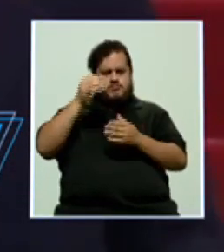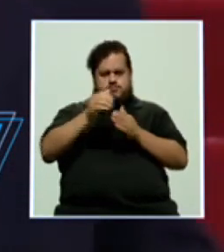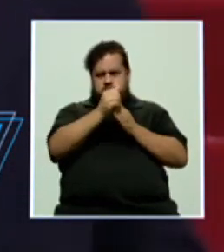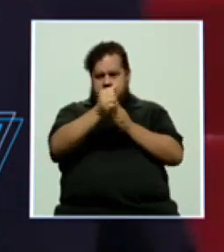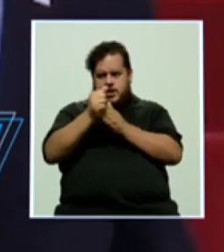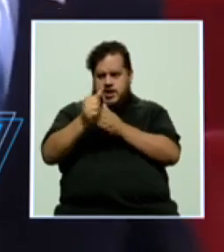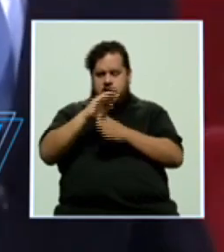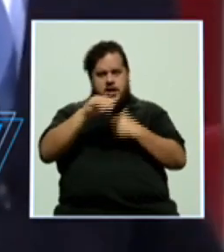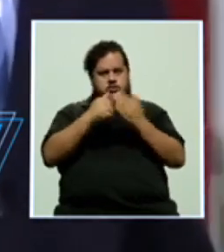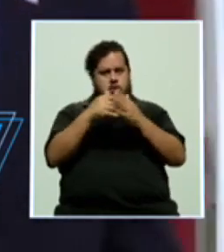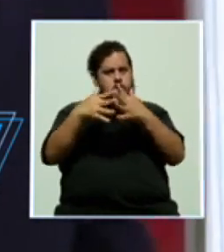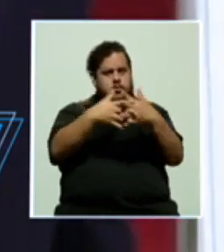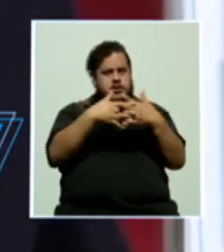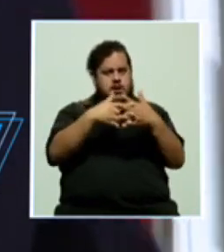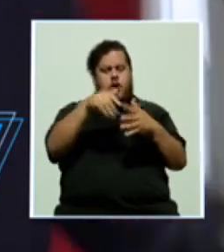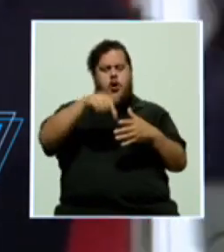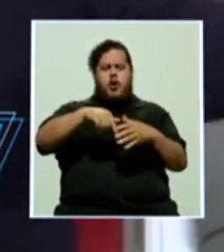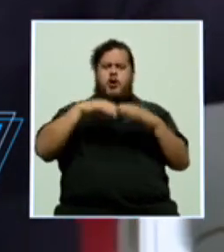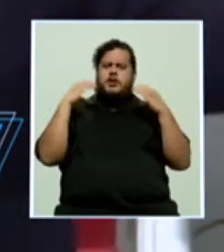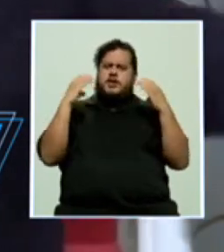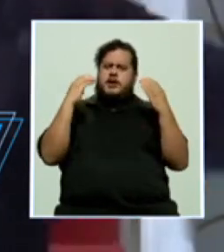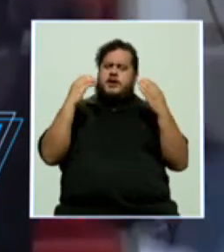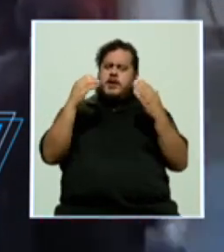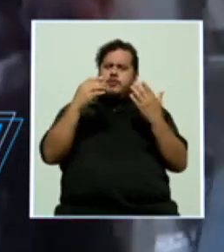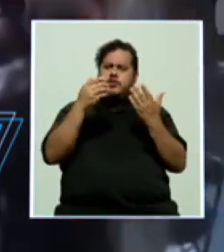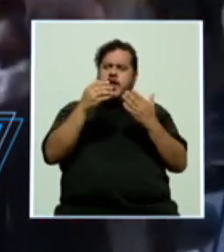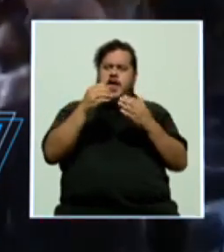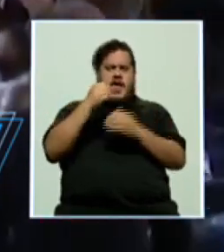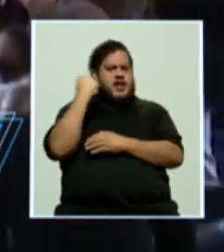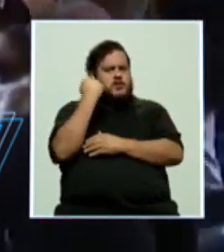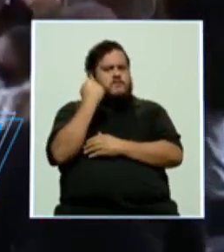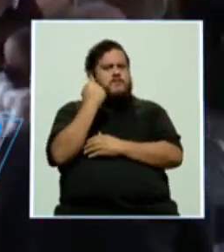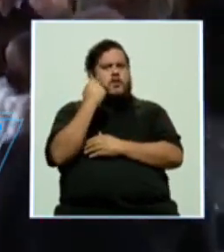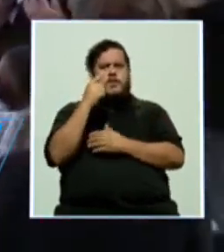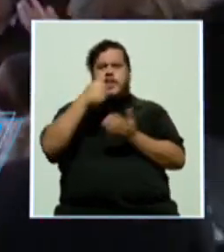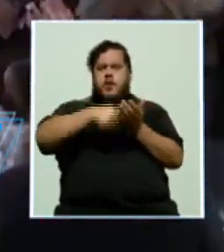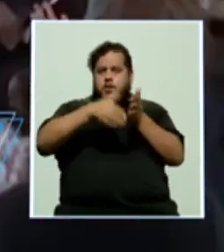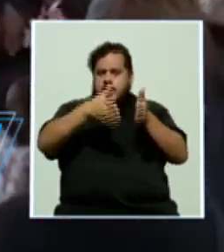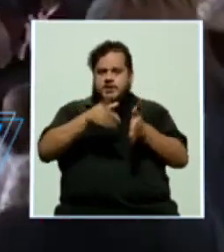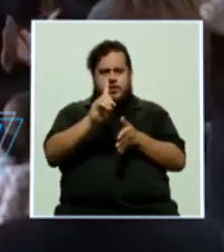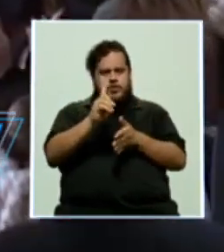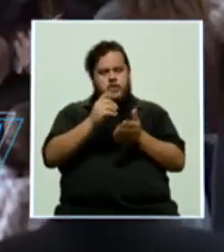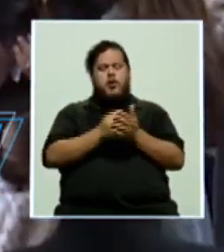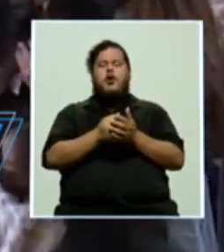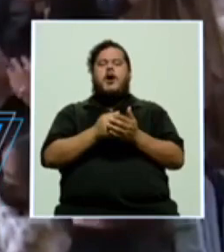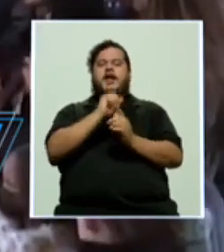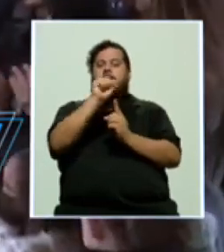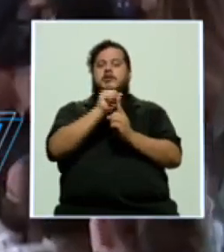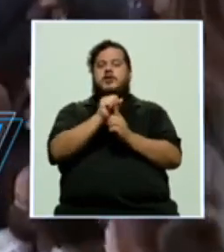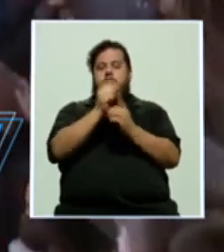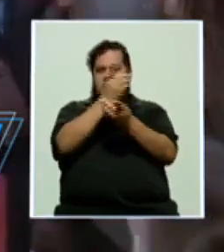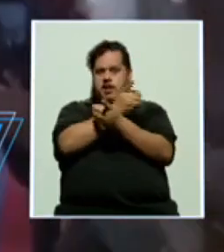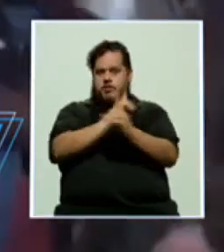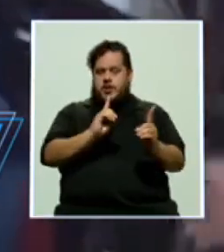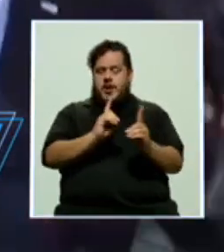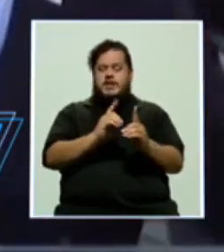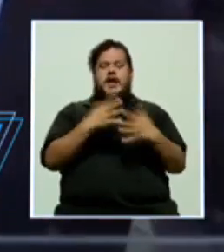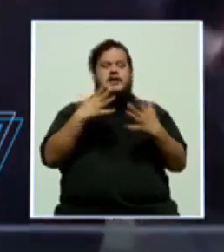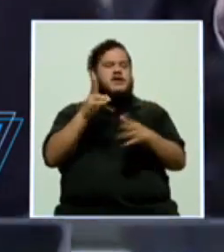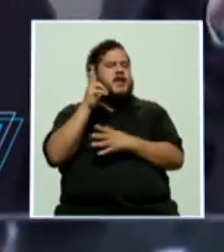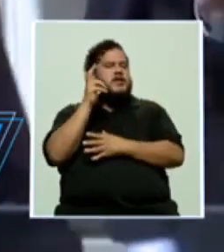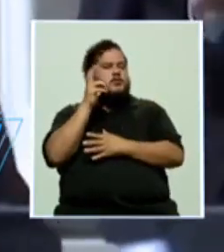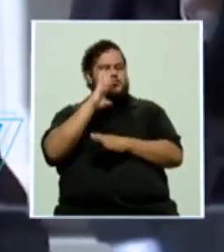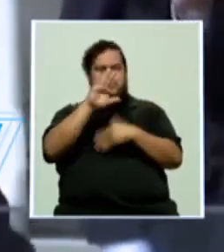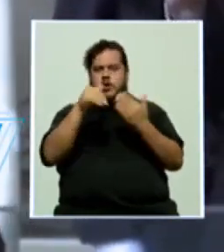Hoy celebramos el triunfo no de un candidato, sino de una causa, la causa de la democracia. Se ha escuchado la voluntad del